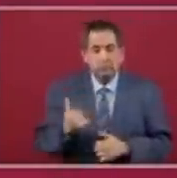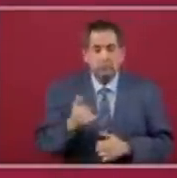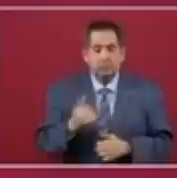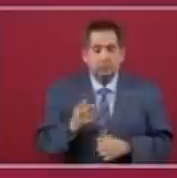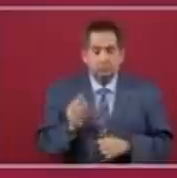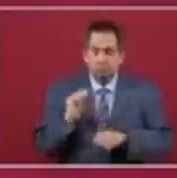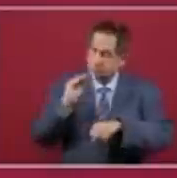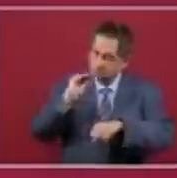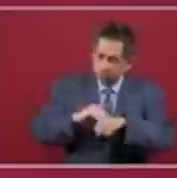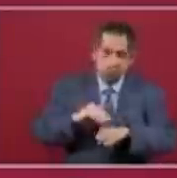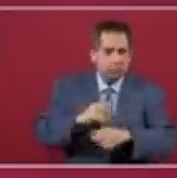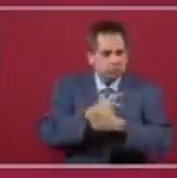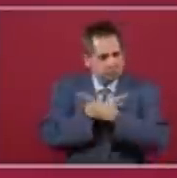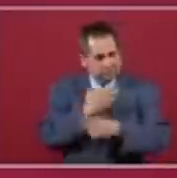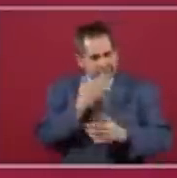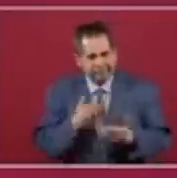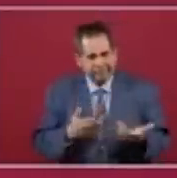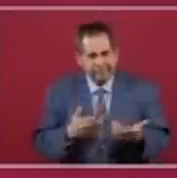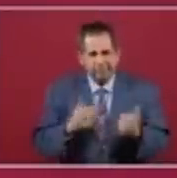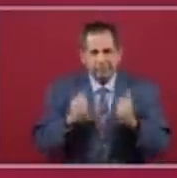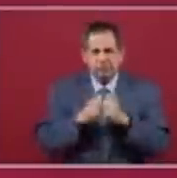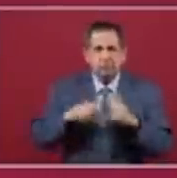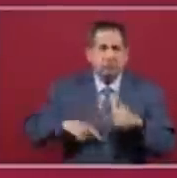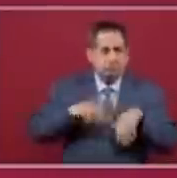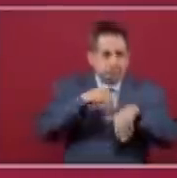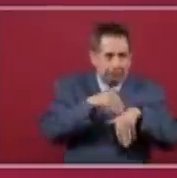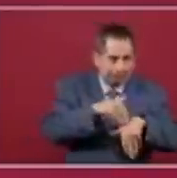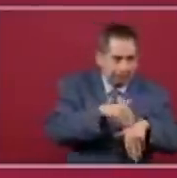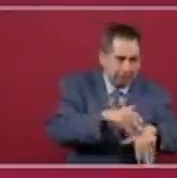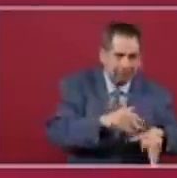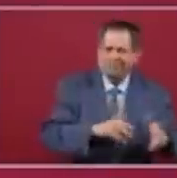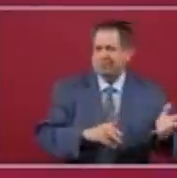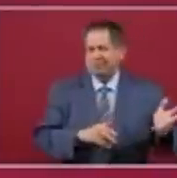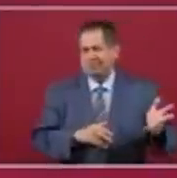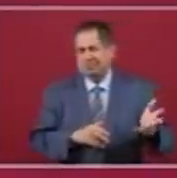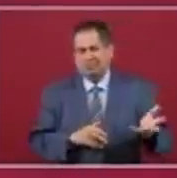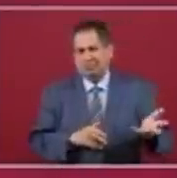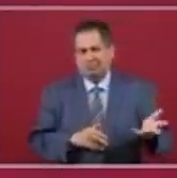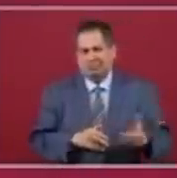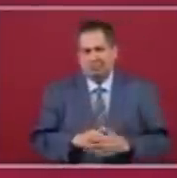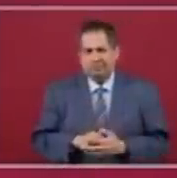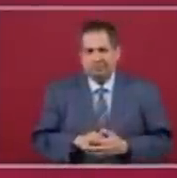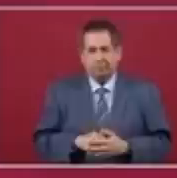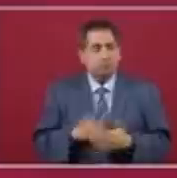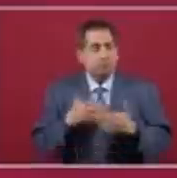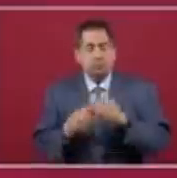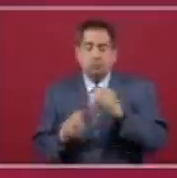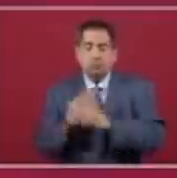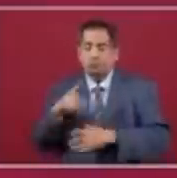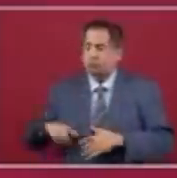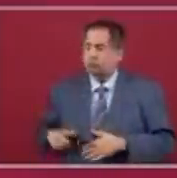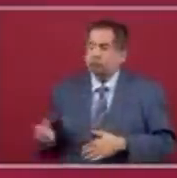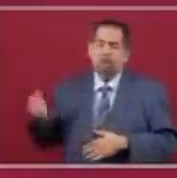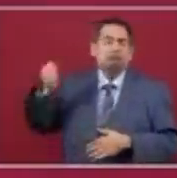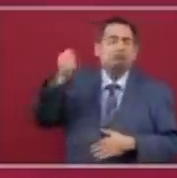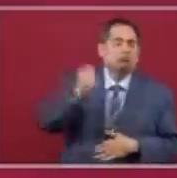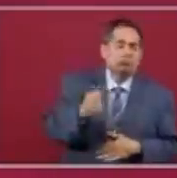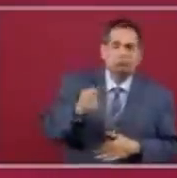bien con los gobiernos de derecha. Y ahora llegamos nosotros,